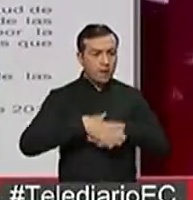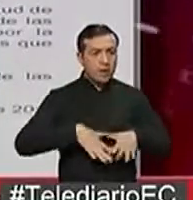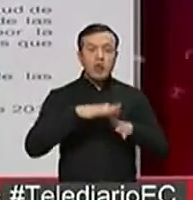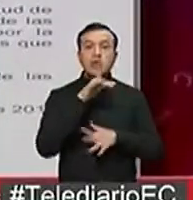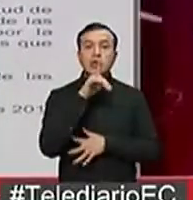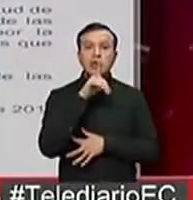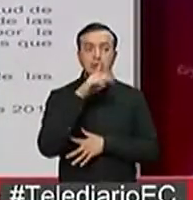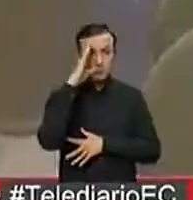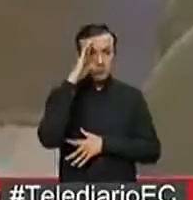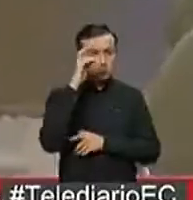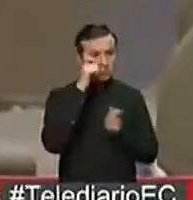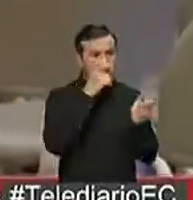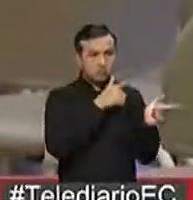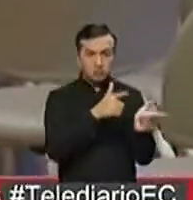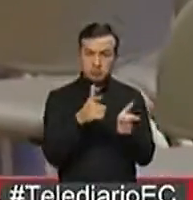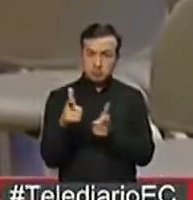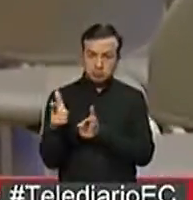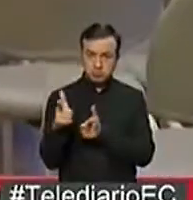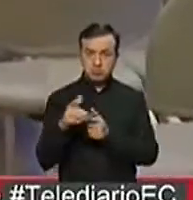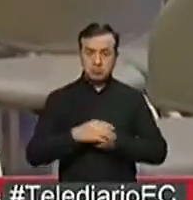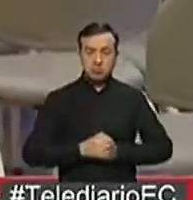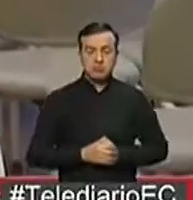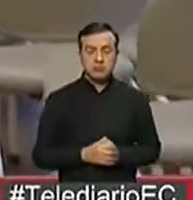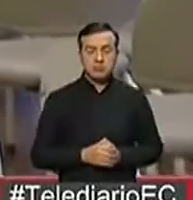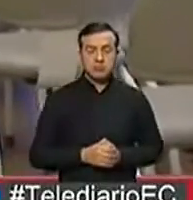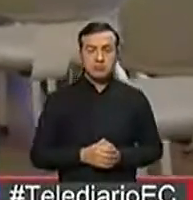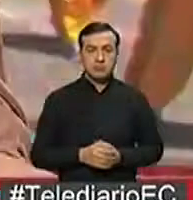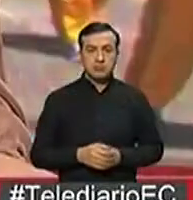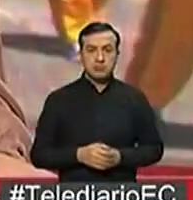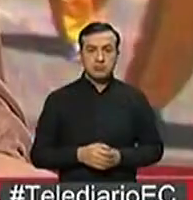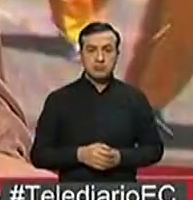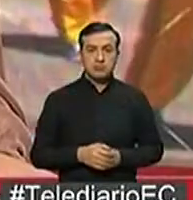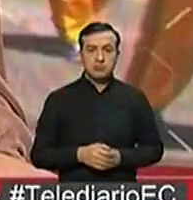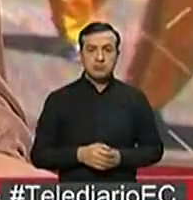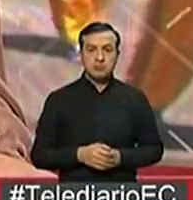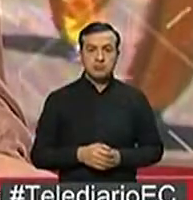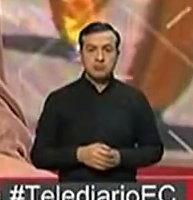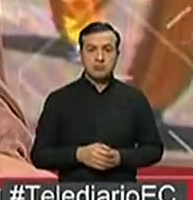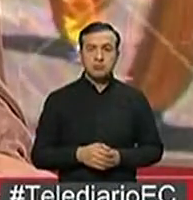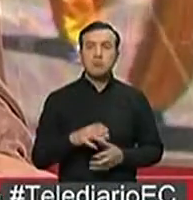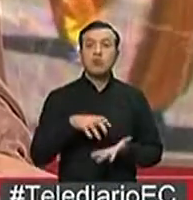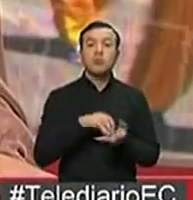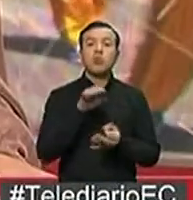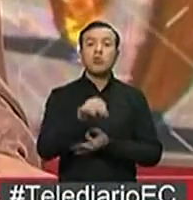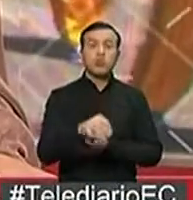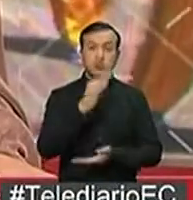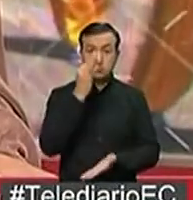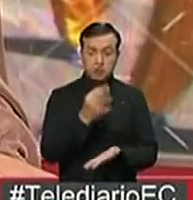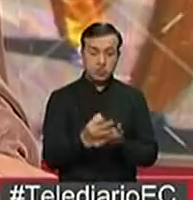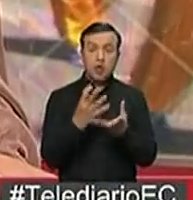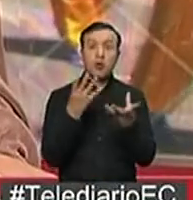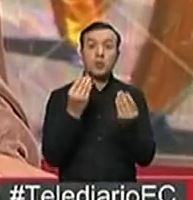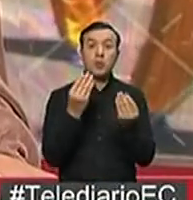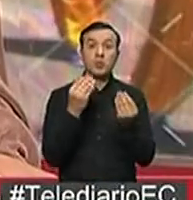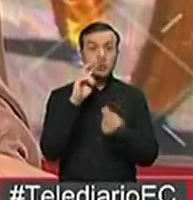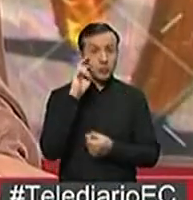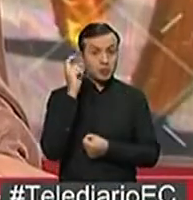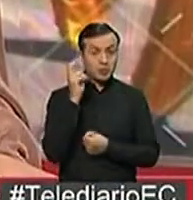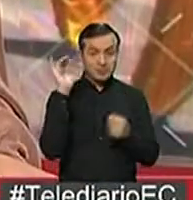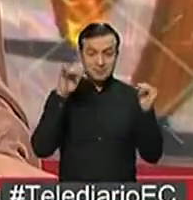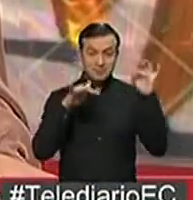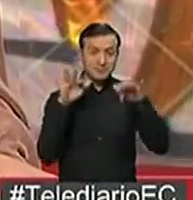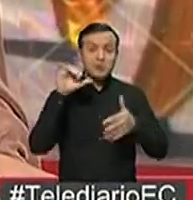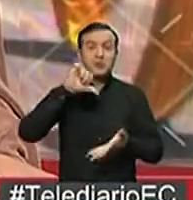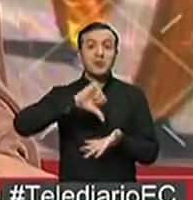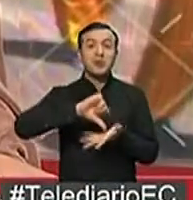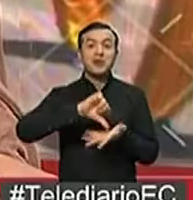parte de la Intendencia. Verónica Rivadeneira, Medios Públicos. Y en la provincia de Cotopaxi, miles de turistas visitaron la ciudad